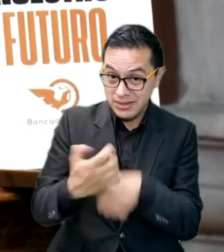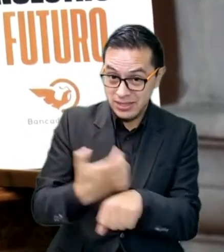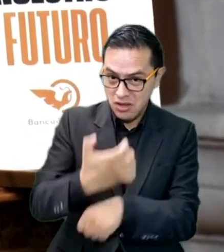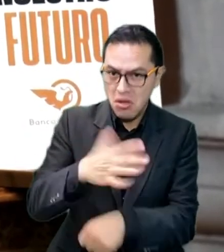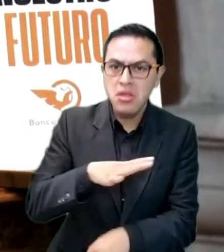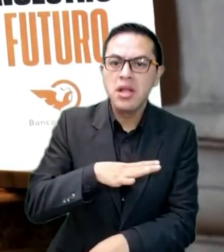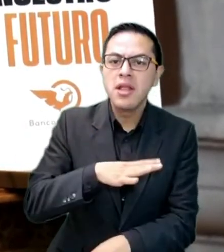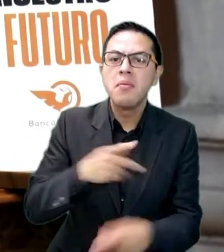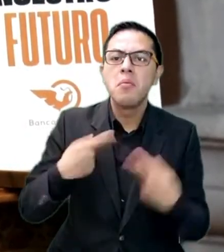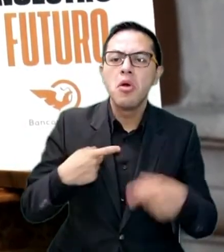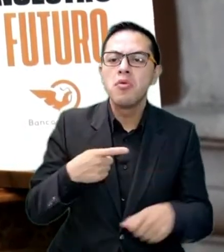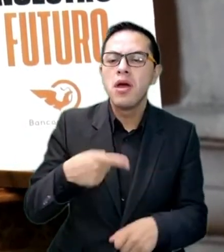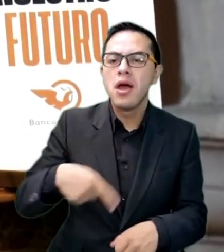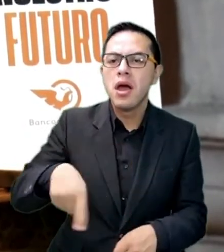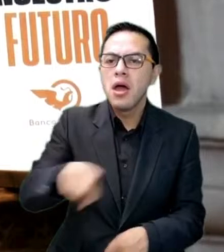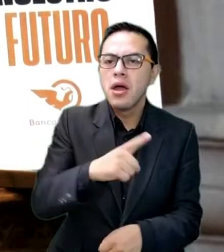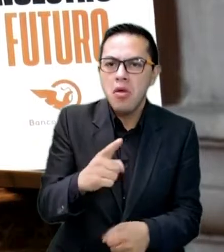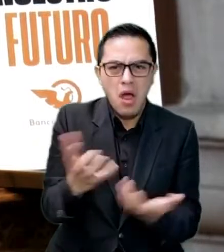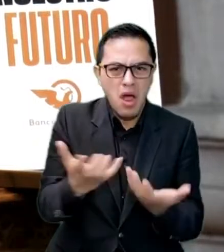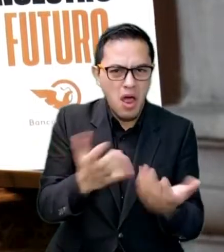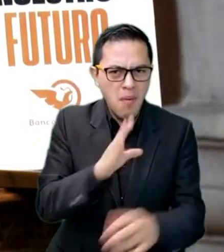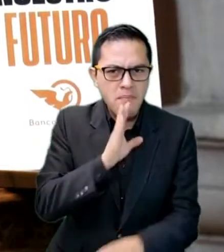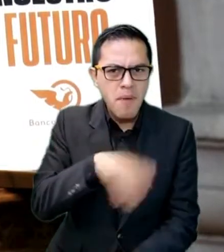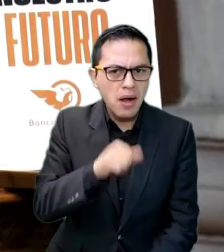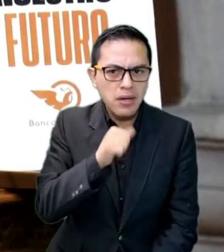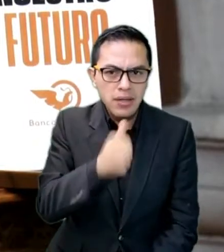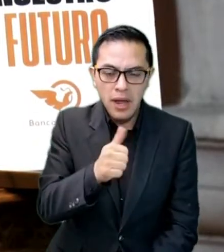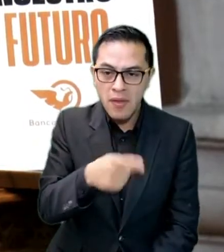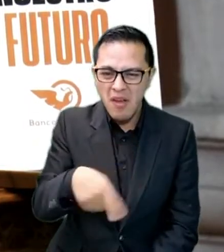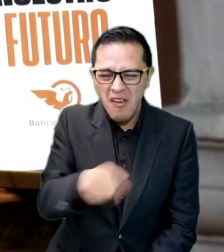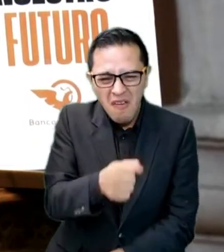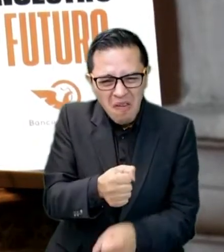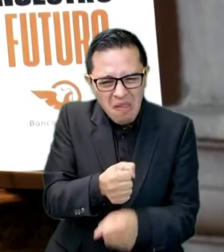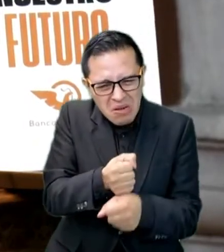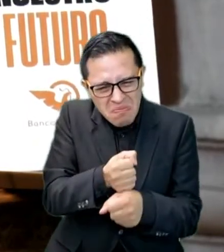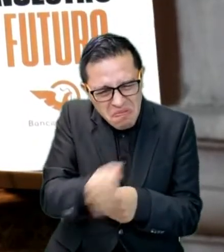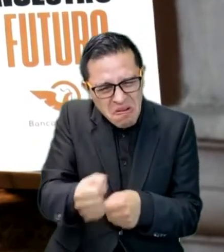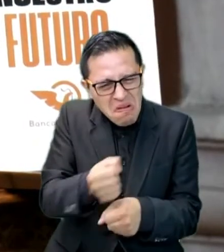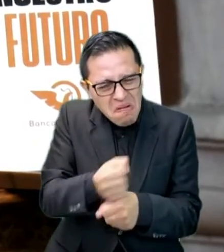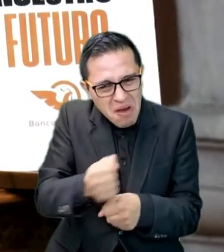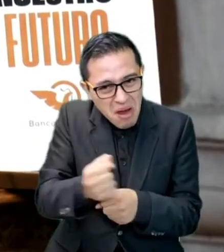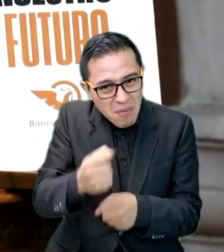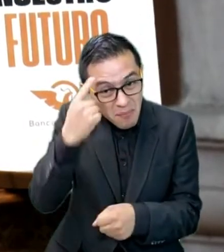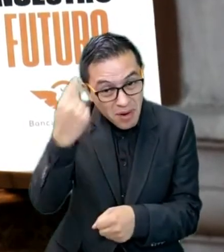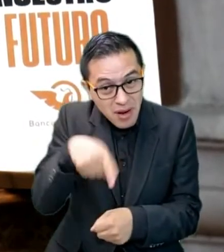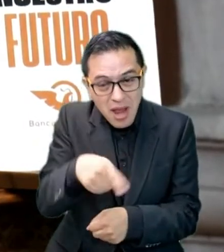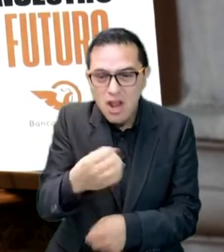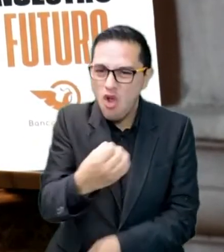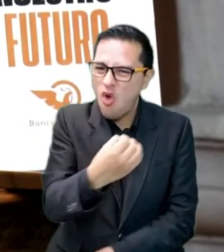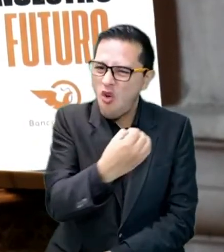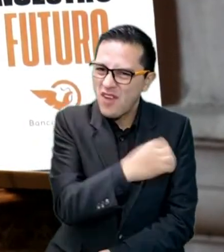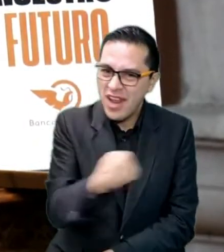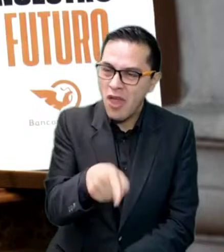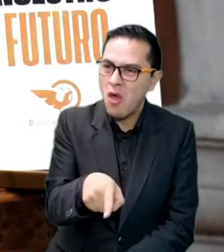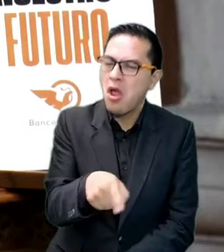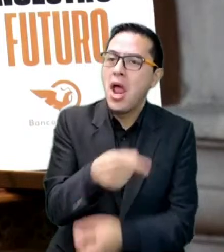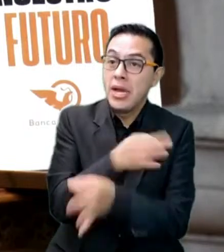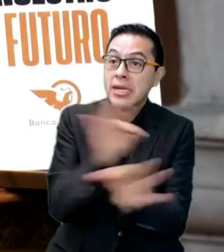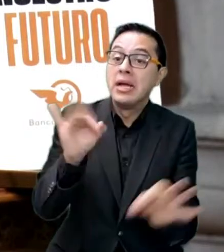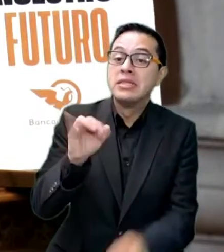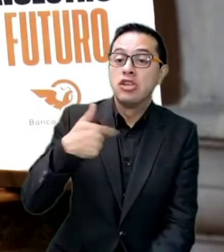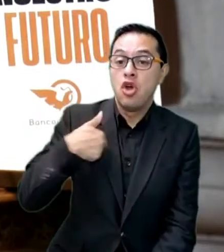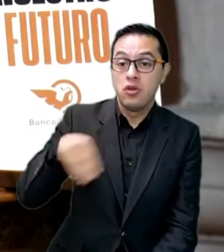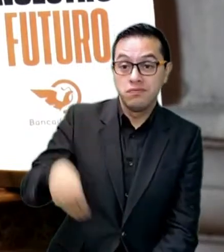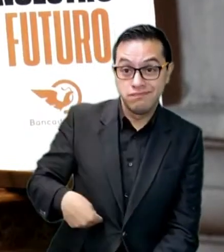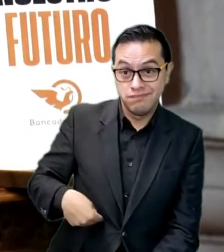que fueron torturadas para obligarlas a declarar. Tristemente, el Estado de México se ha convertido en